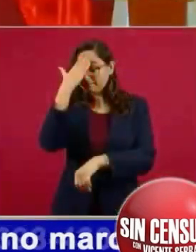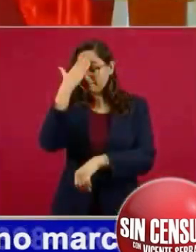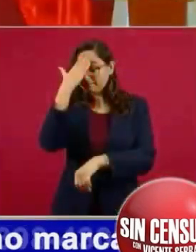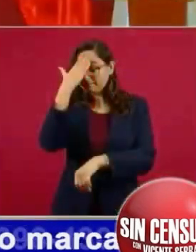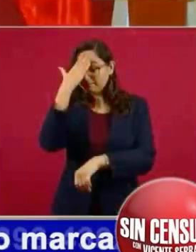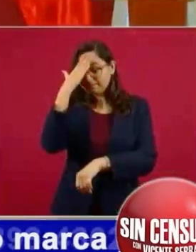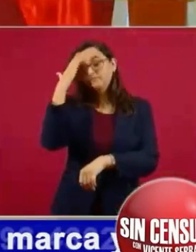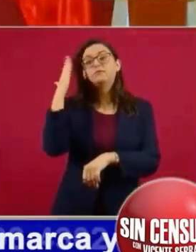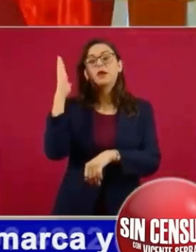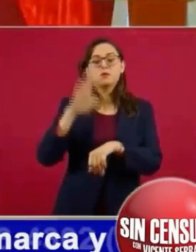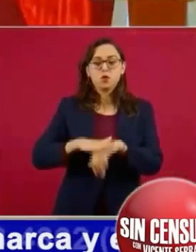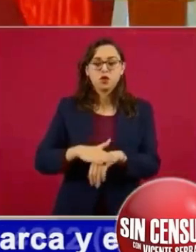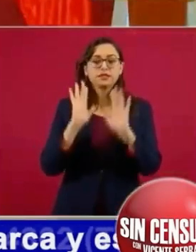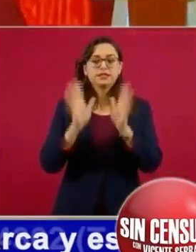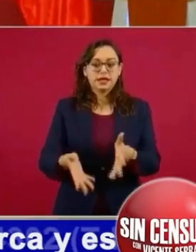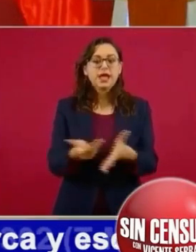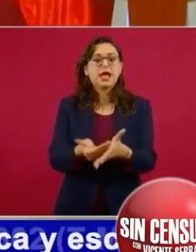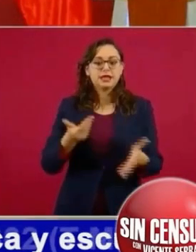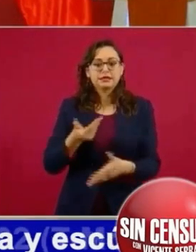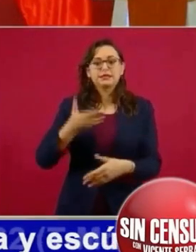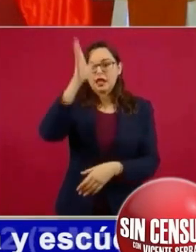Ceci. De este acuerdo.